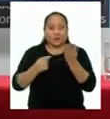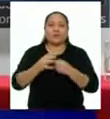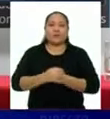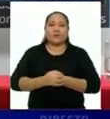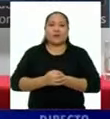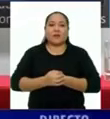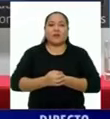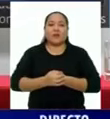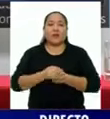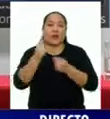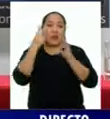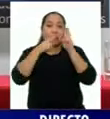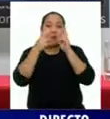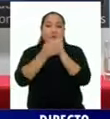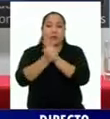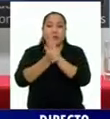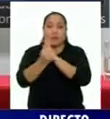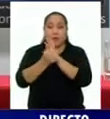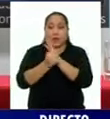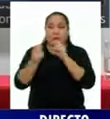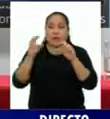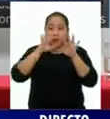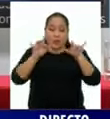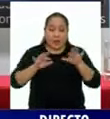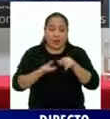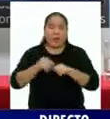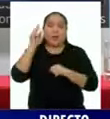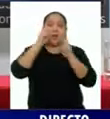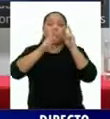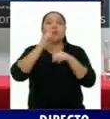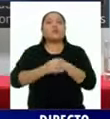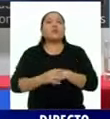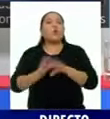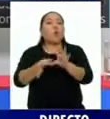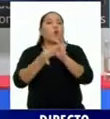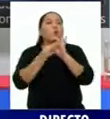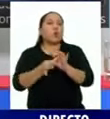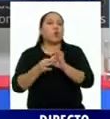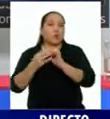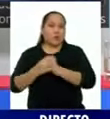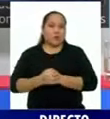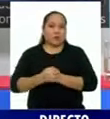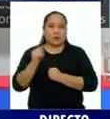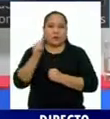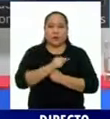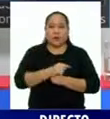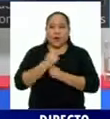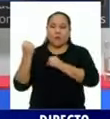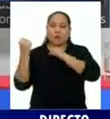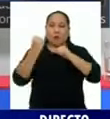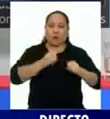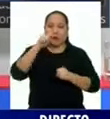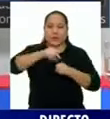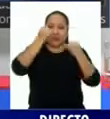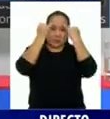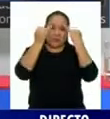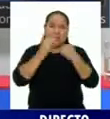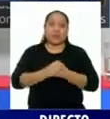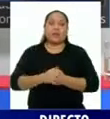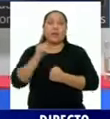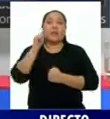habilidades digitales, hemos establecido alianzas con el sector privado para fortalecer y desarrollar dichas competencias. En ese